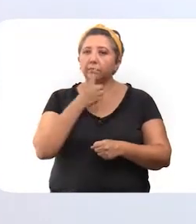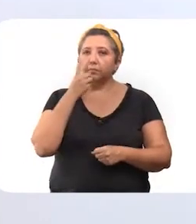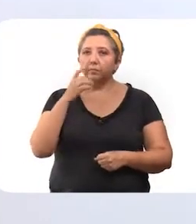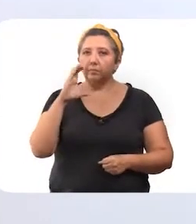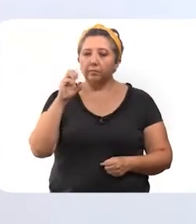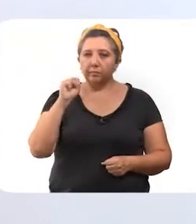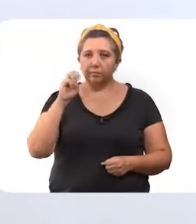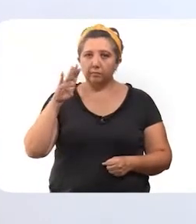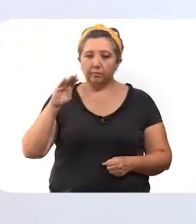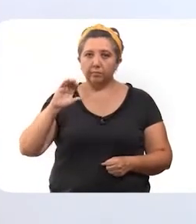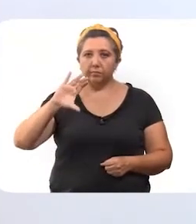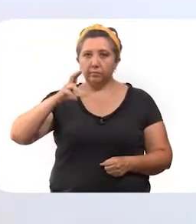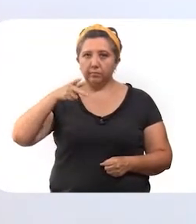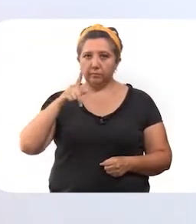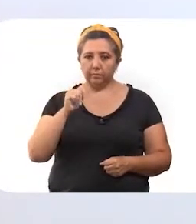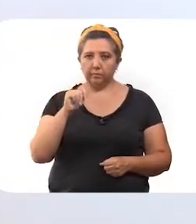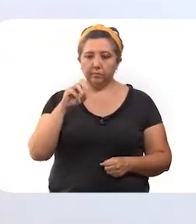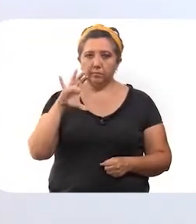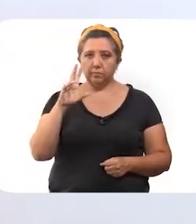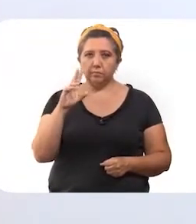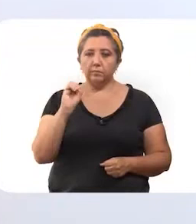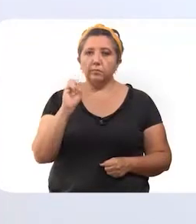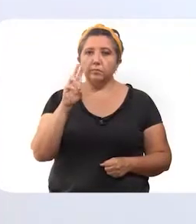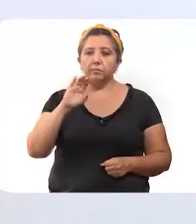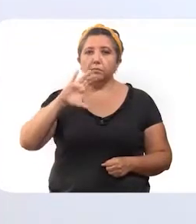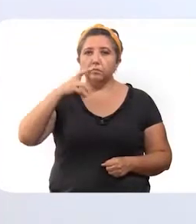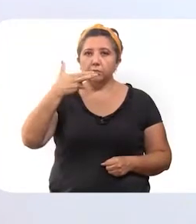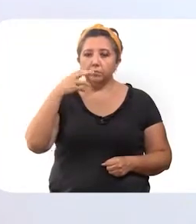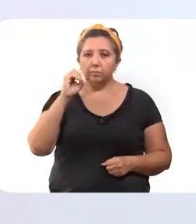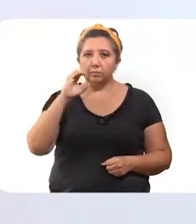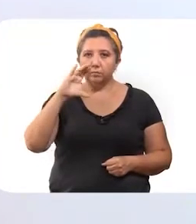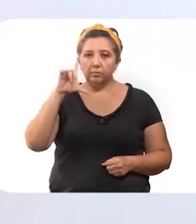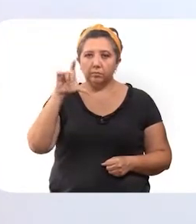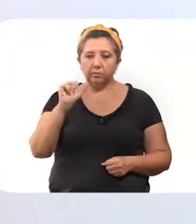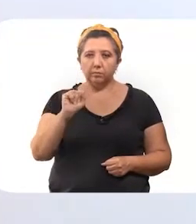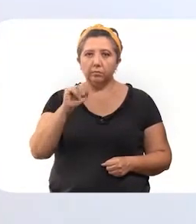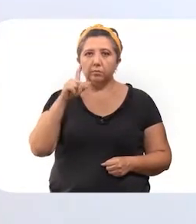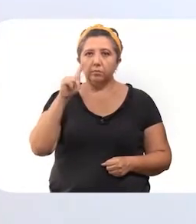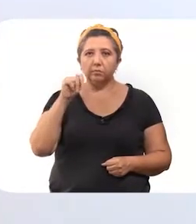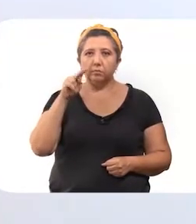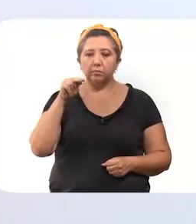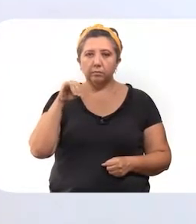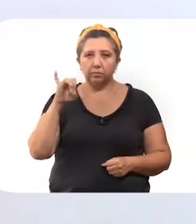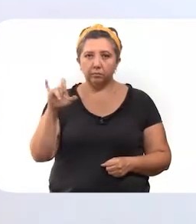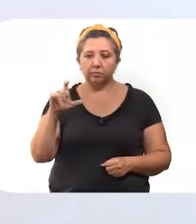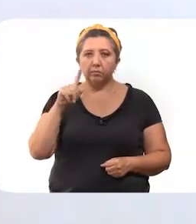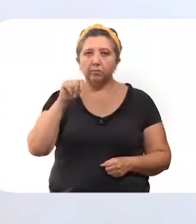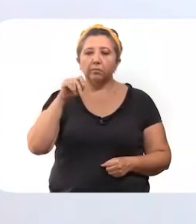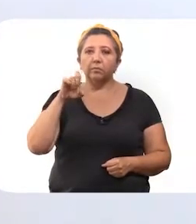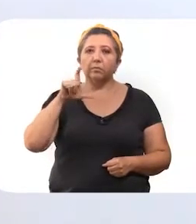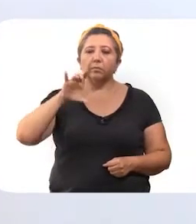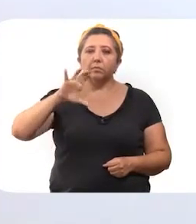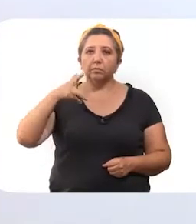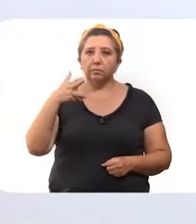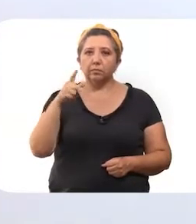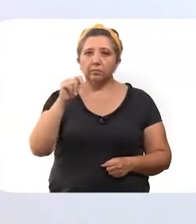en Cansacap, Chansinquín, Chancom, Chocholá, Tzán, Jocabá, Cantunil, Teabo, Telchac,